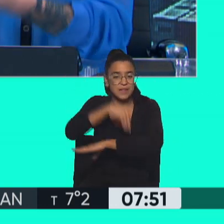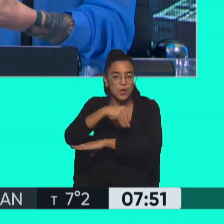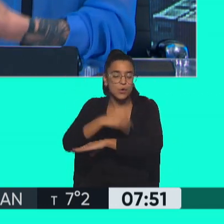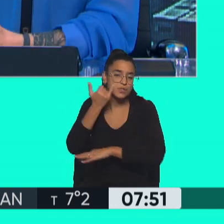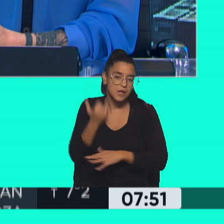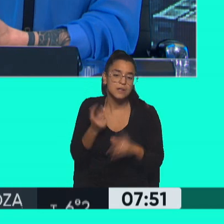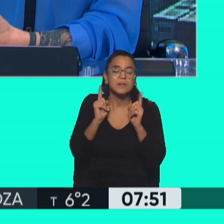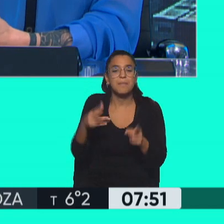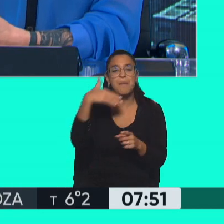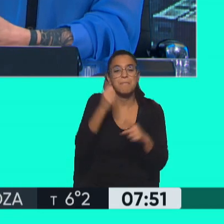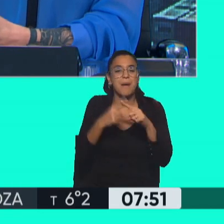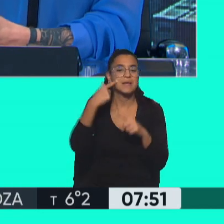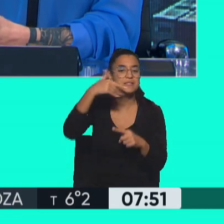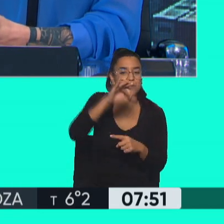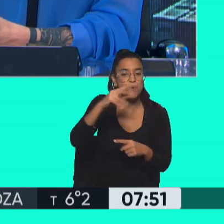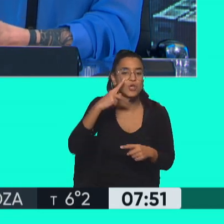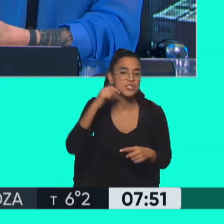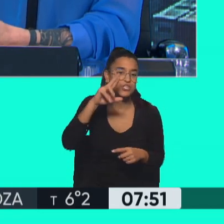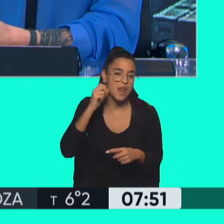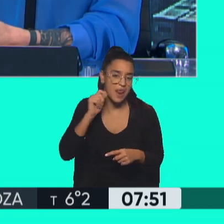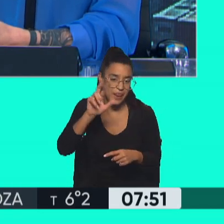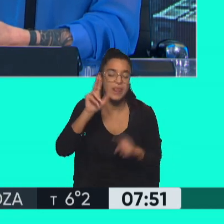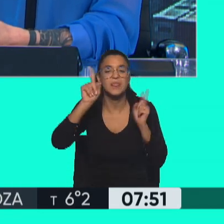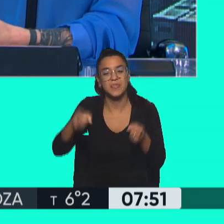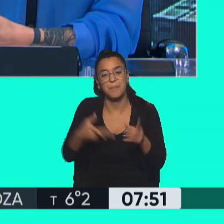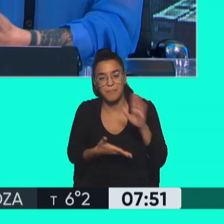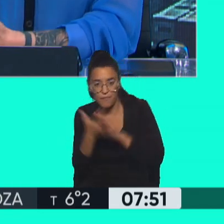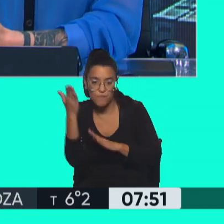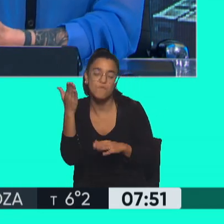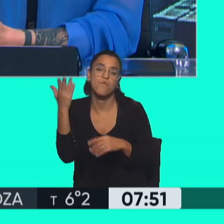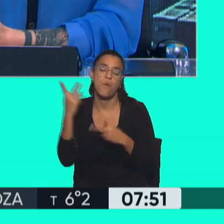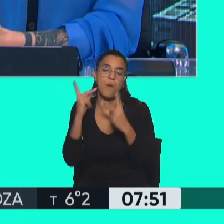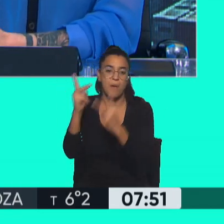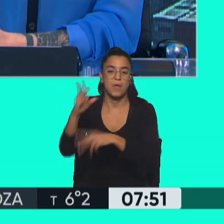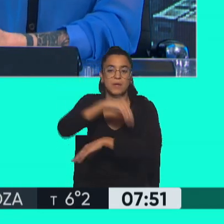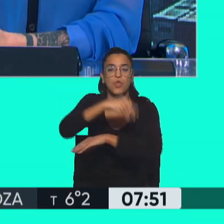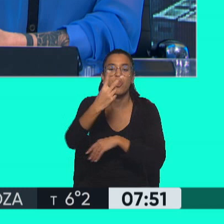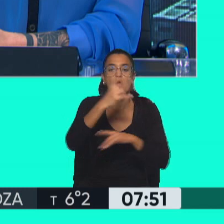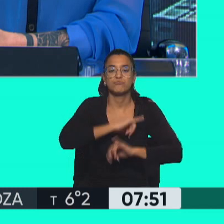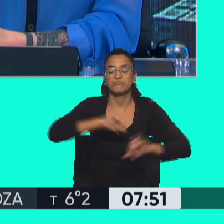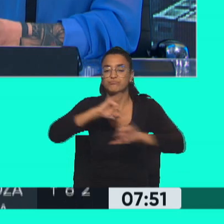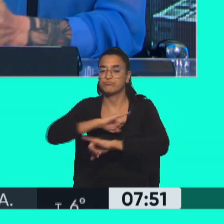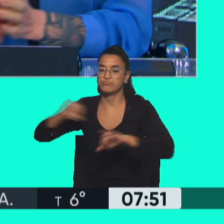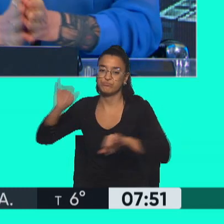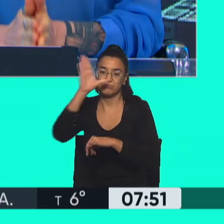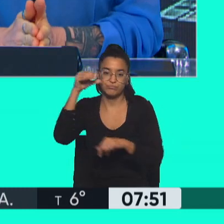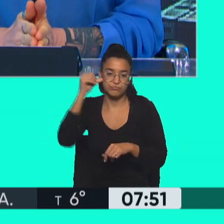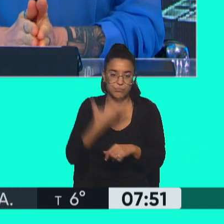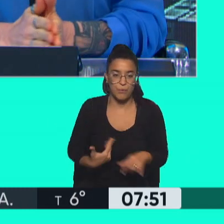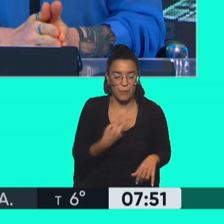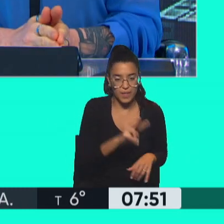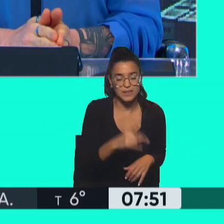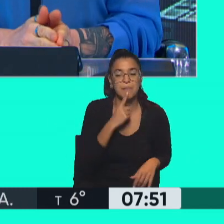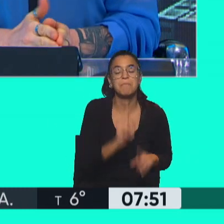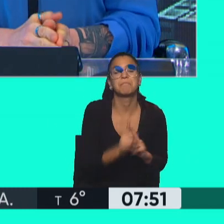viajó también máximo kirchner del presidente del pj bonaerense diputado nacional y dos mensajes de la vicepresidenta de la nación por un lado